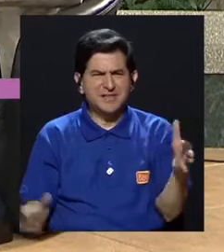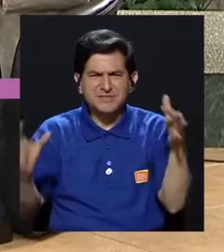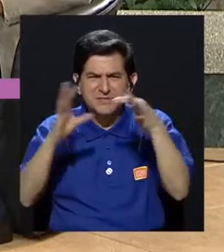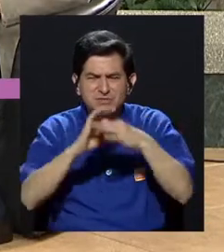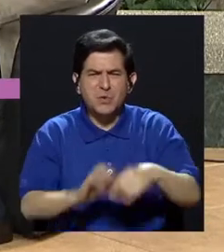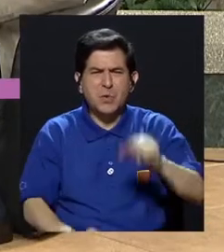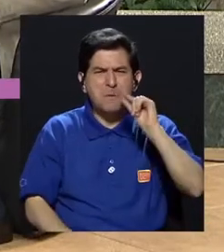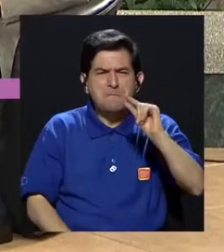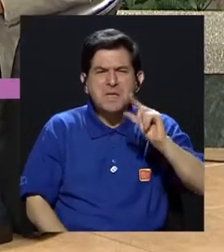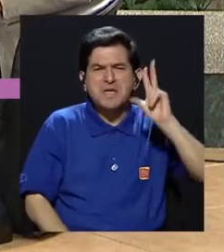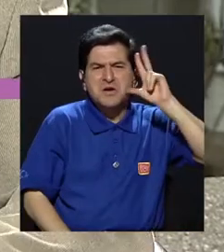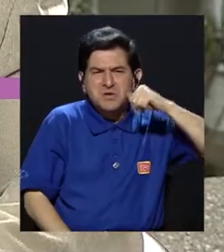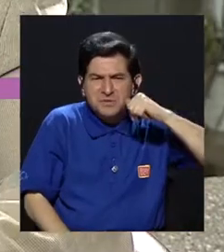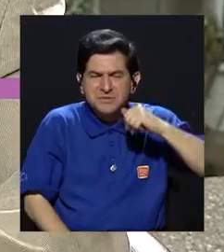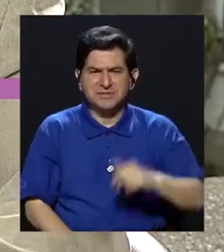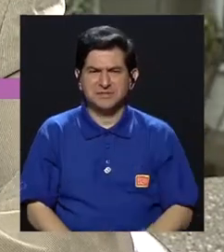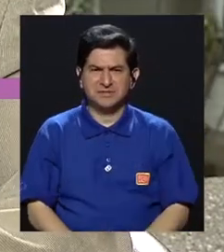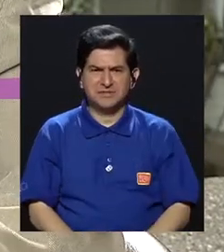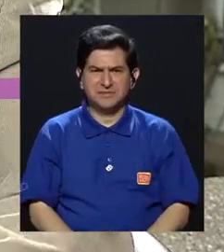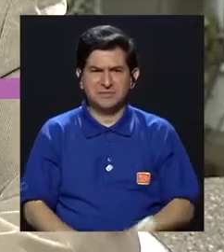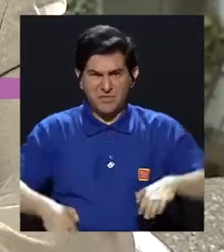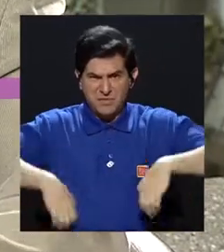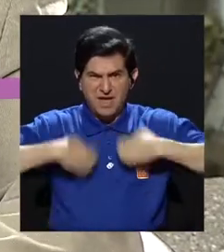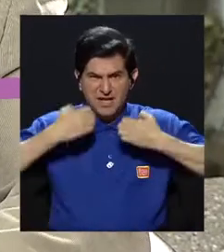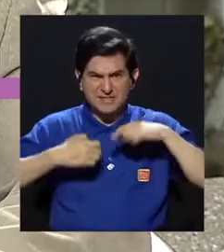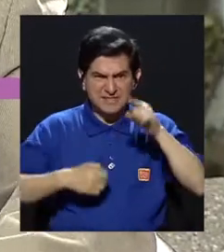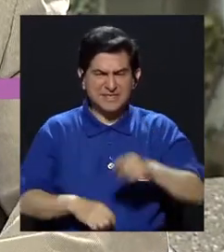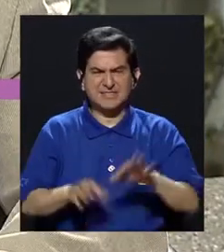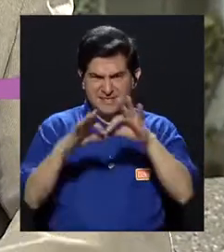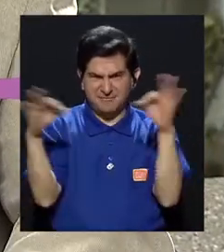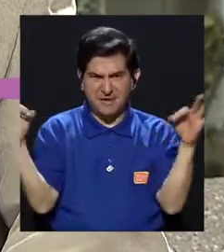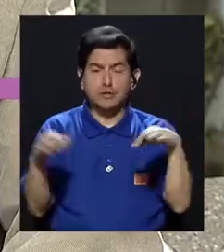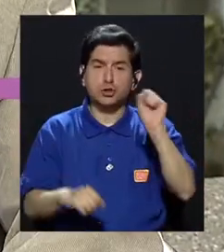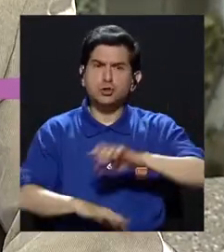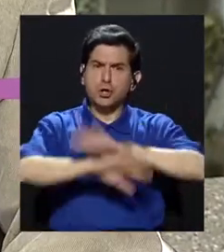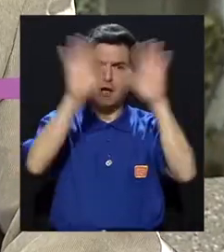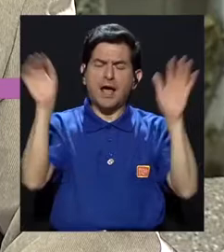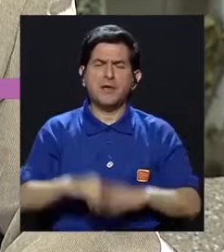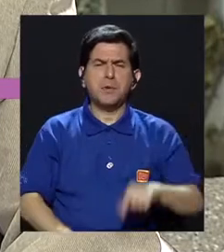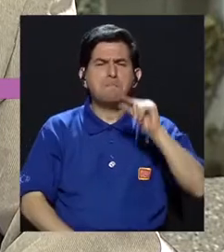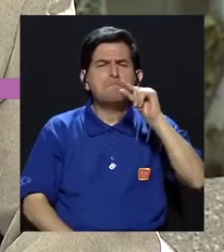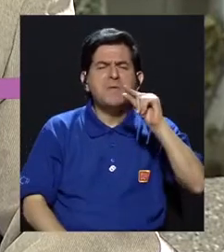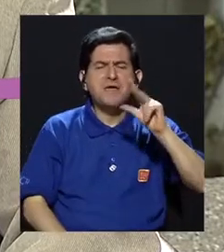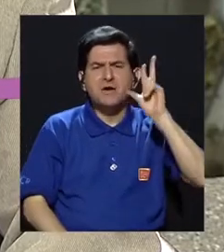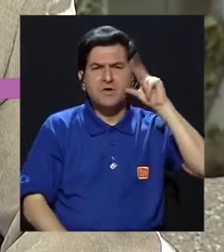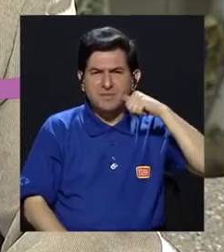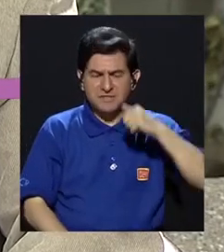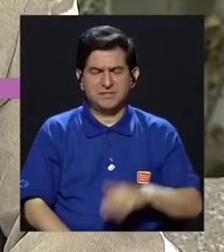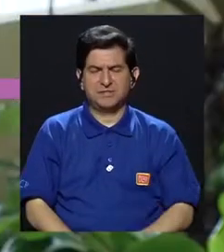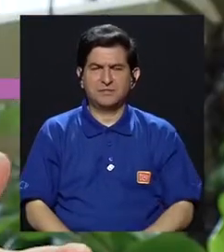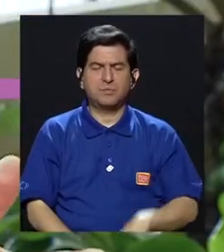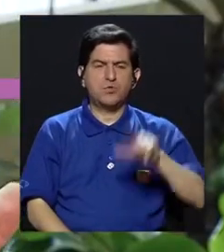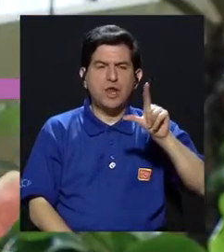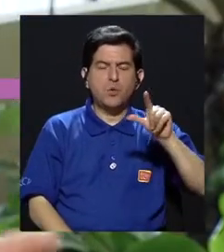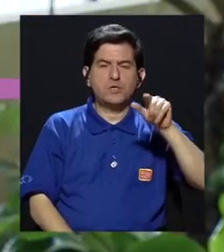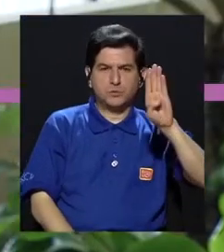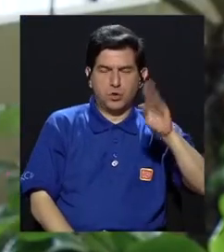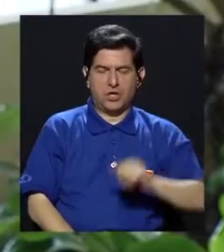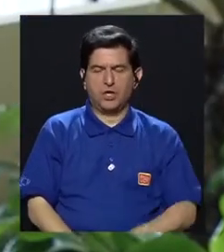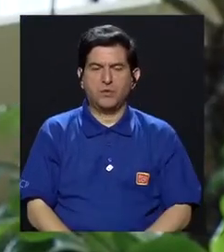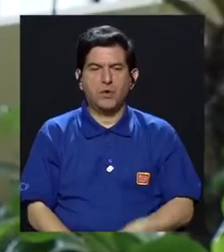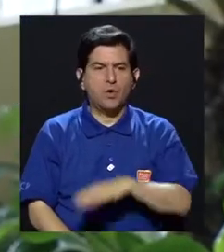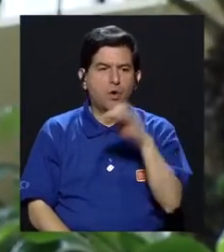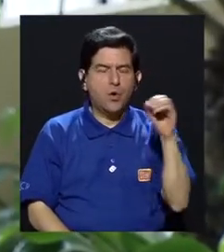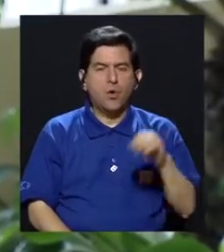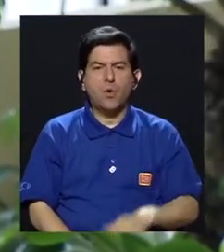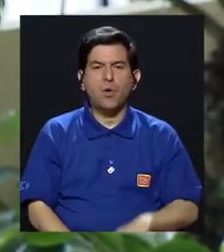esto con los micromachismos? Que si existía esa frase. Claro, el micromachismo de Luis Bonino,